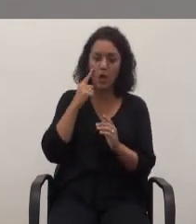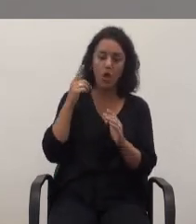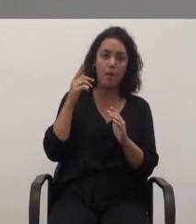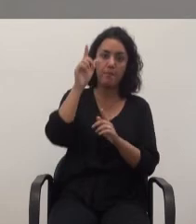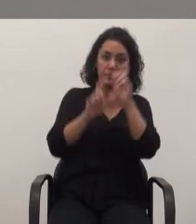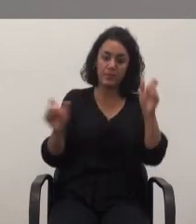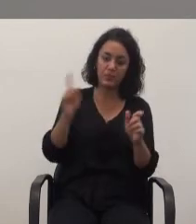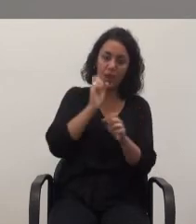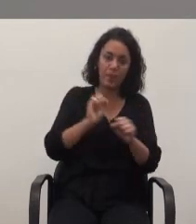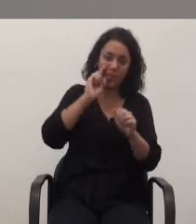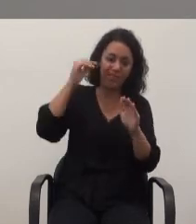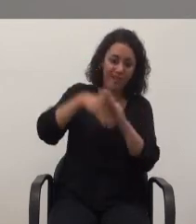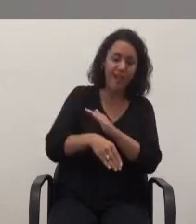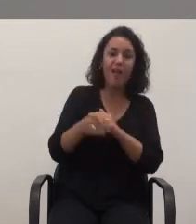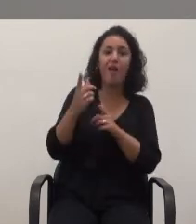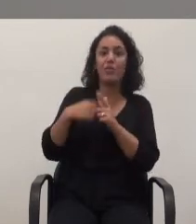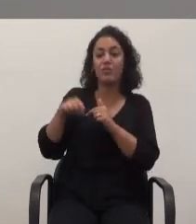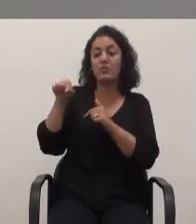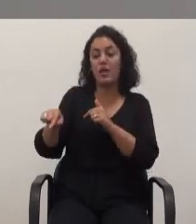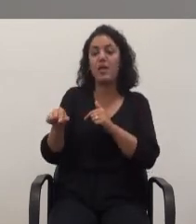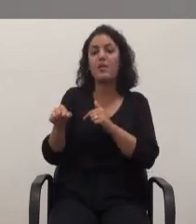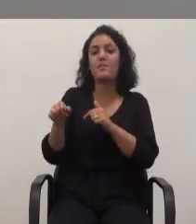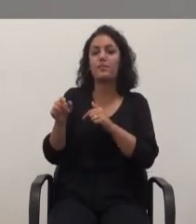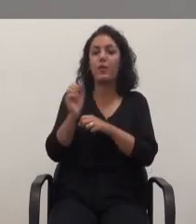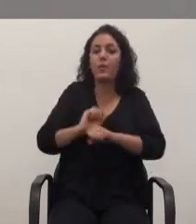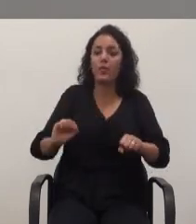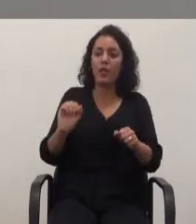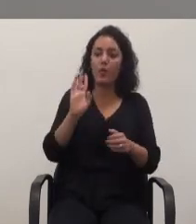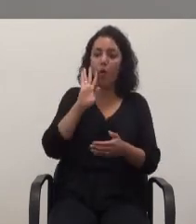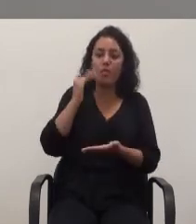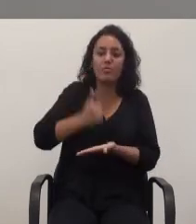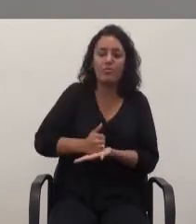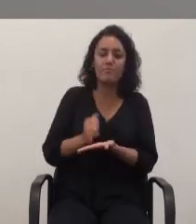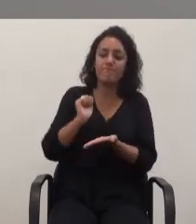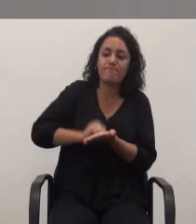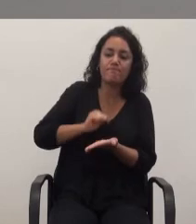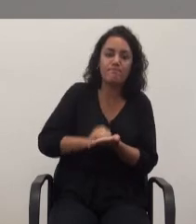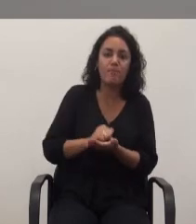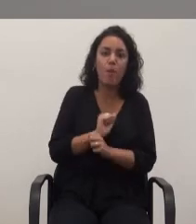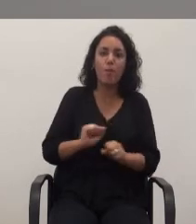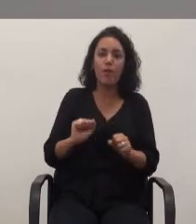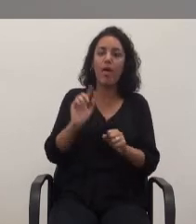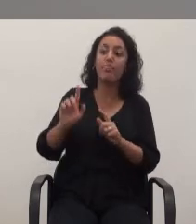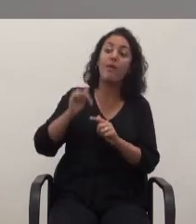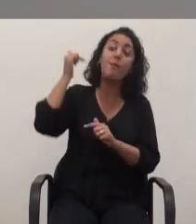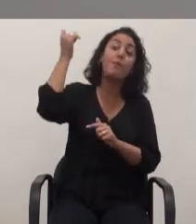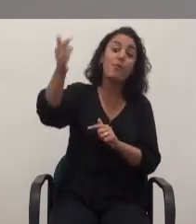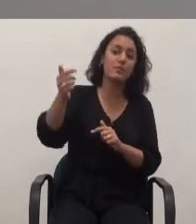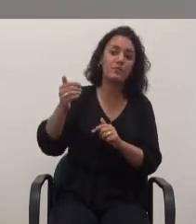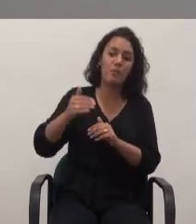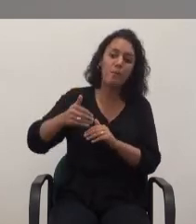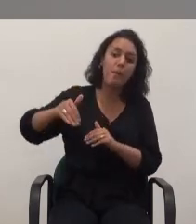posada, bueno, tenga una base un poco más sólida desde la cual seguir proyectando. Por último,